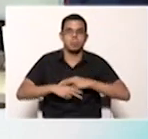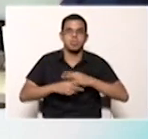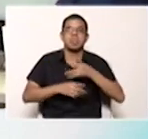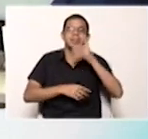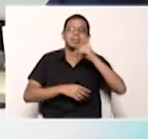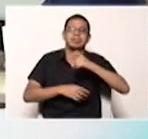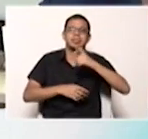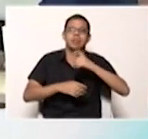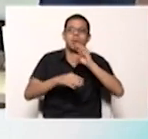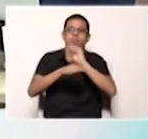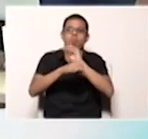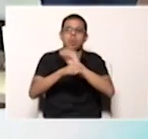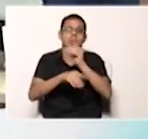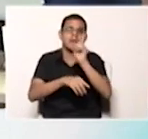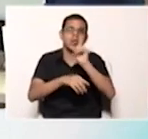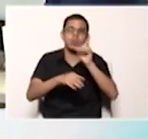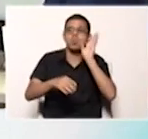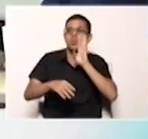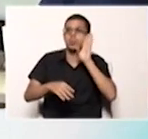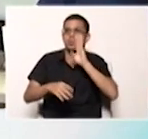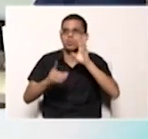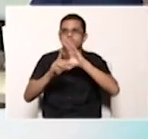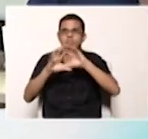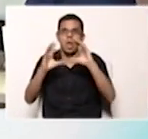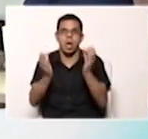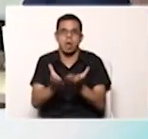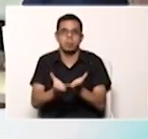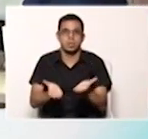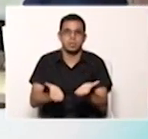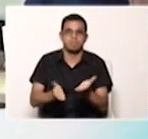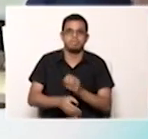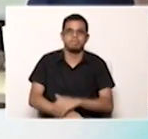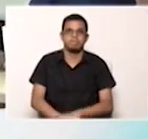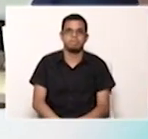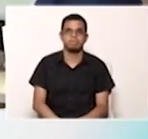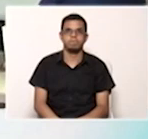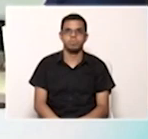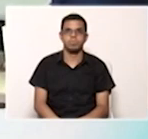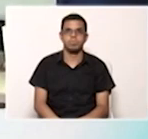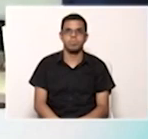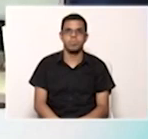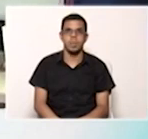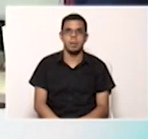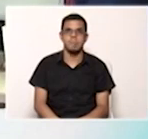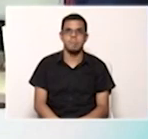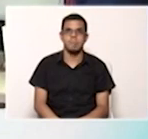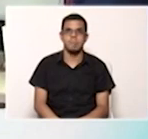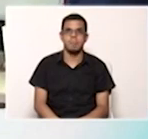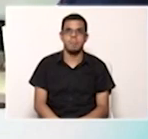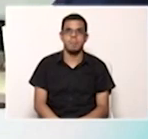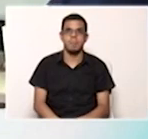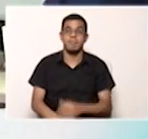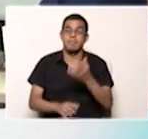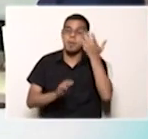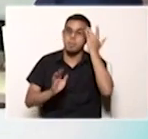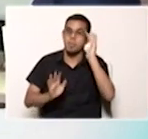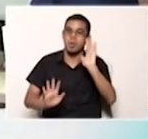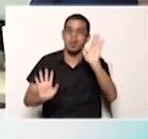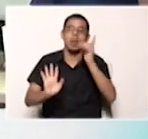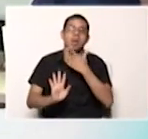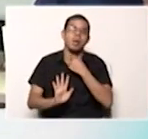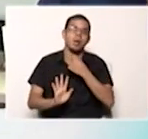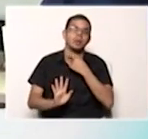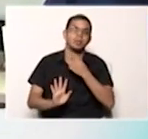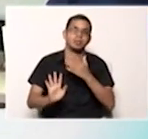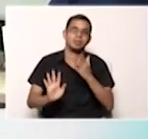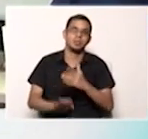cuidar y no contaminar nuestro planeta. Esto es importante para todos. Espero que les haya gustado nuestra clase de